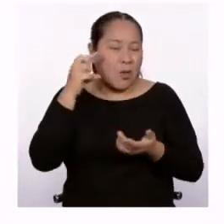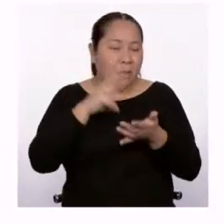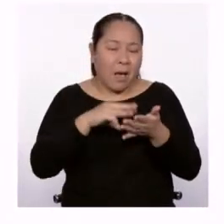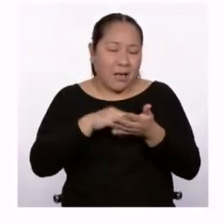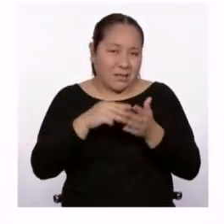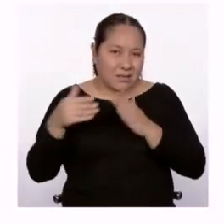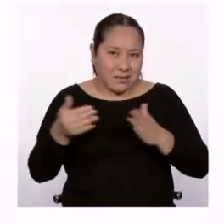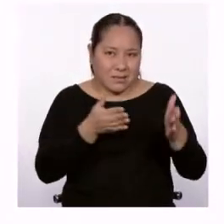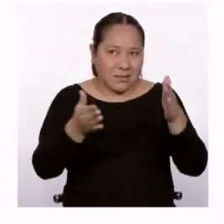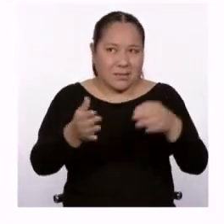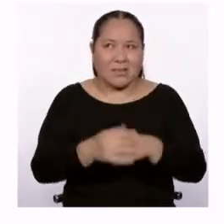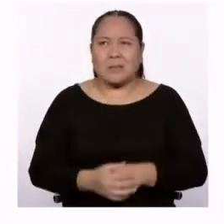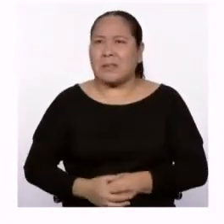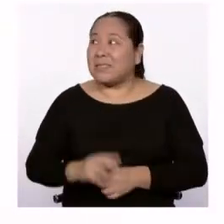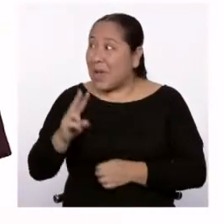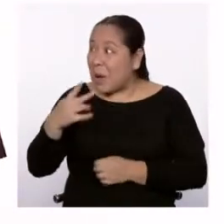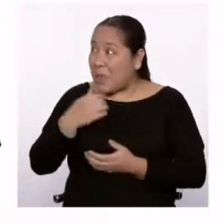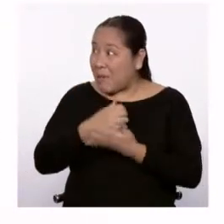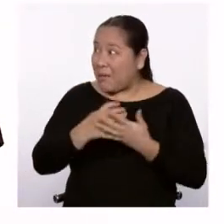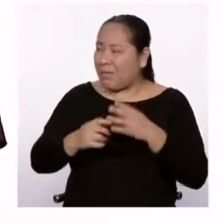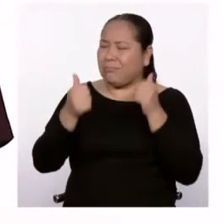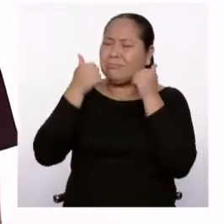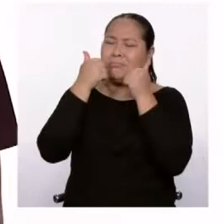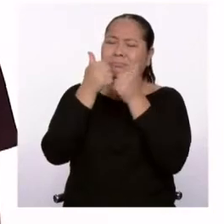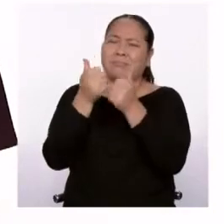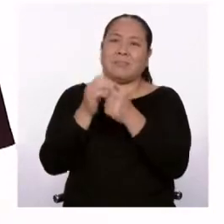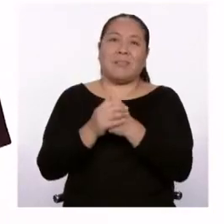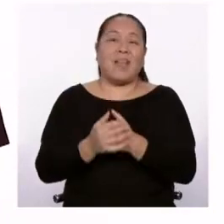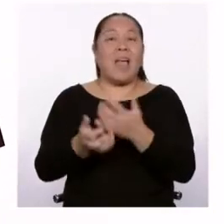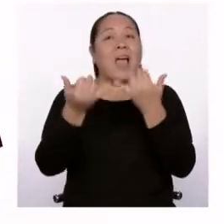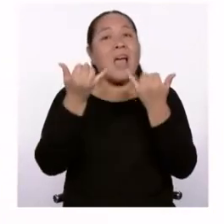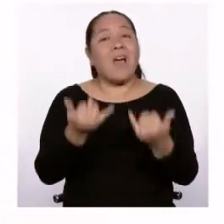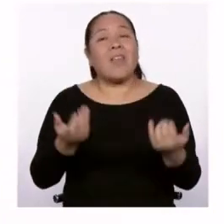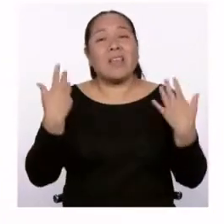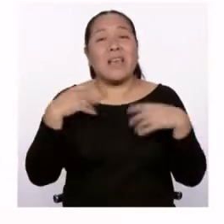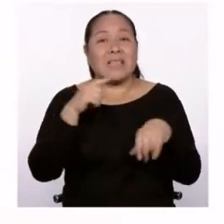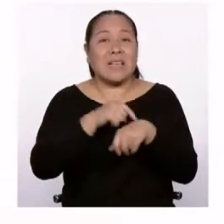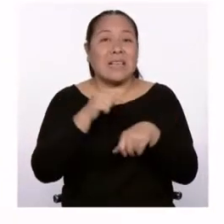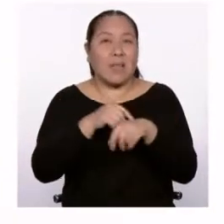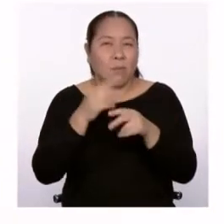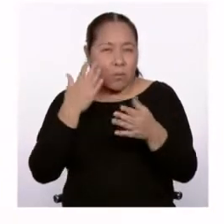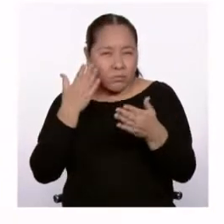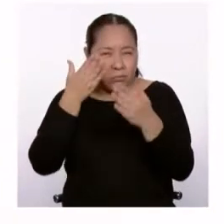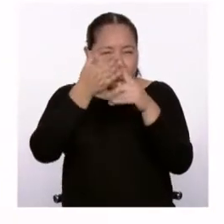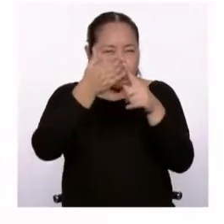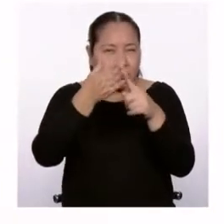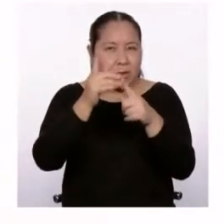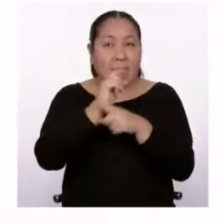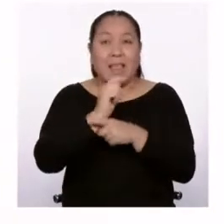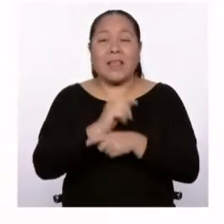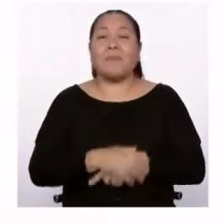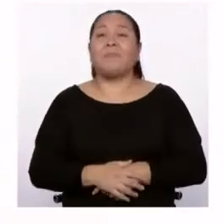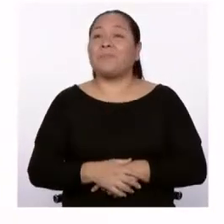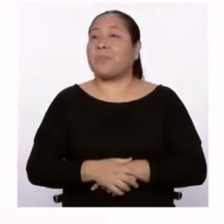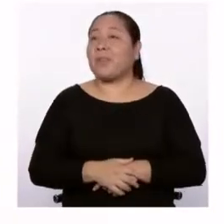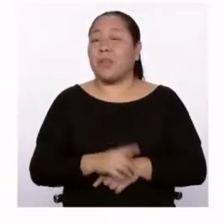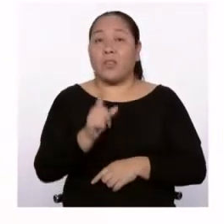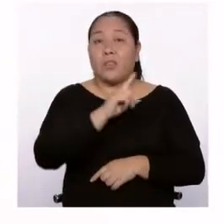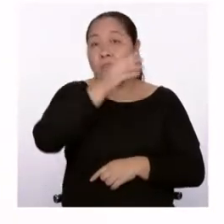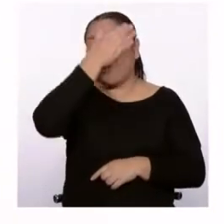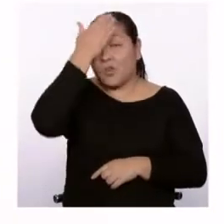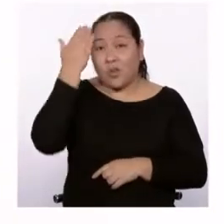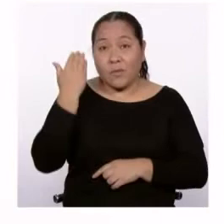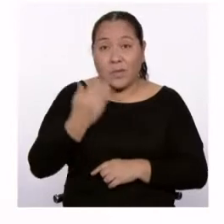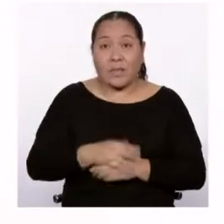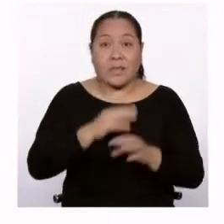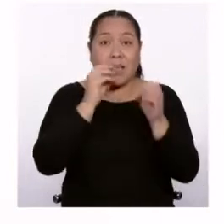parte? ¡Qué bonito! Pero ahora llegó el momento del reto. Antes de empezar con él, no te